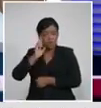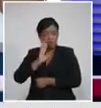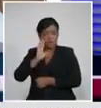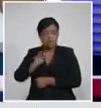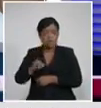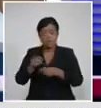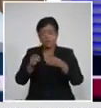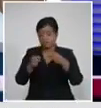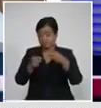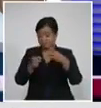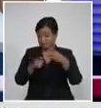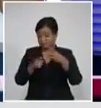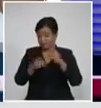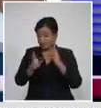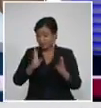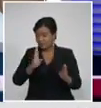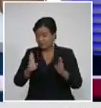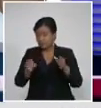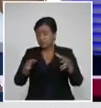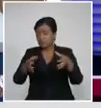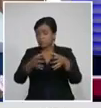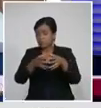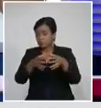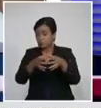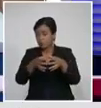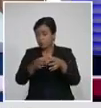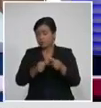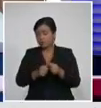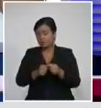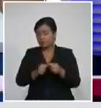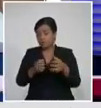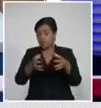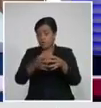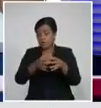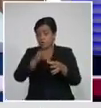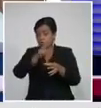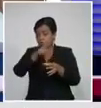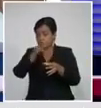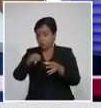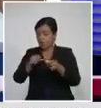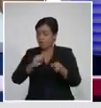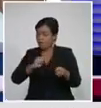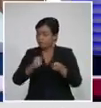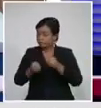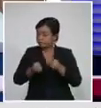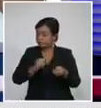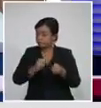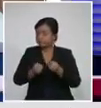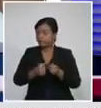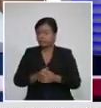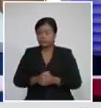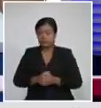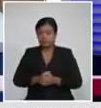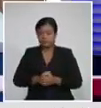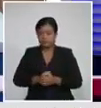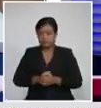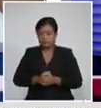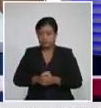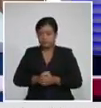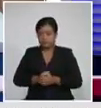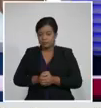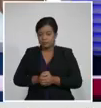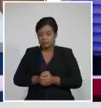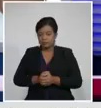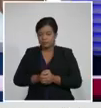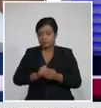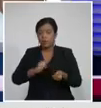hablé de un grupo, o sea, de un grupo tratado, de un grupo control. A veces uno usa términos